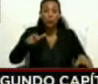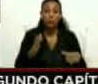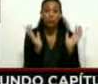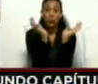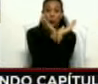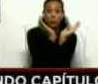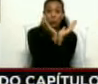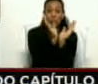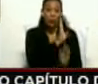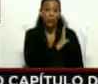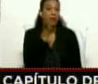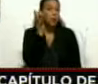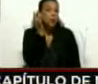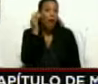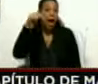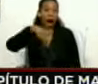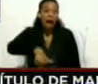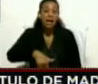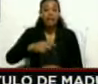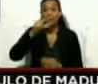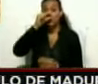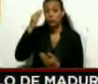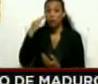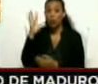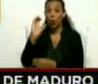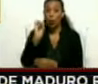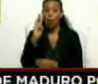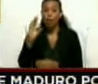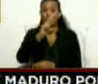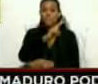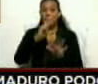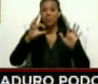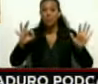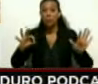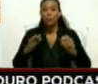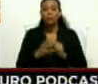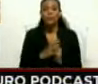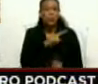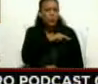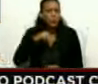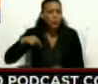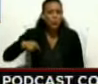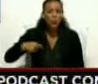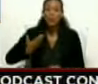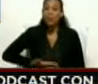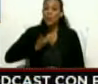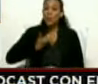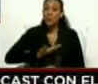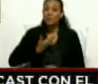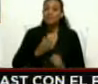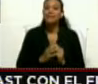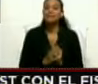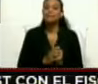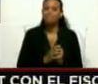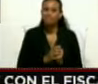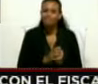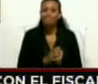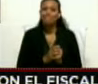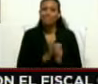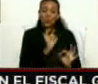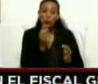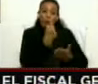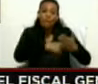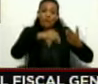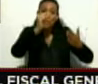organización de Naciones Unidas acá en la COP28. Sí, bueno, para nosotros es muy importante estar